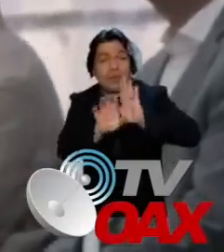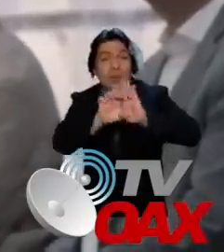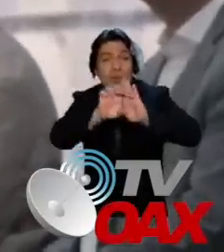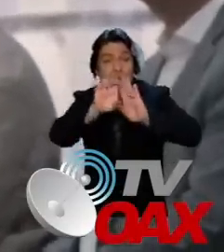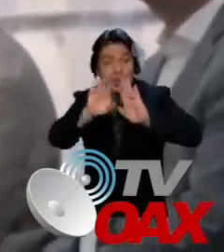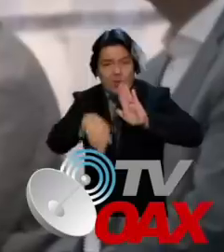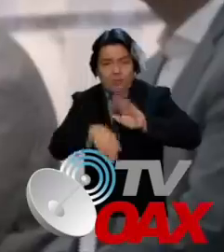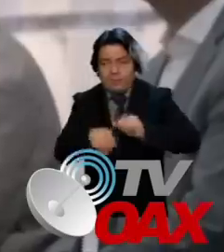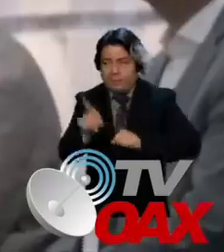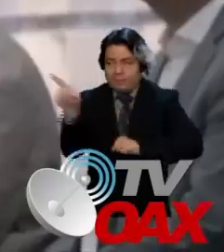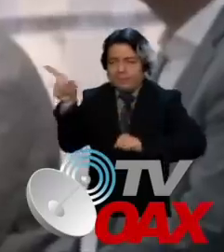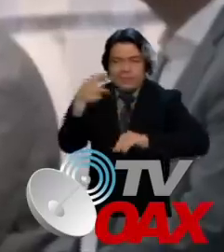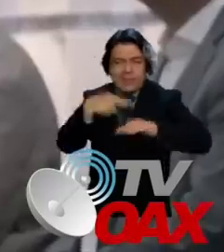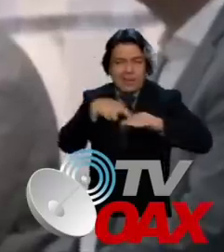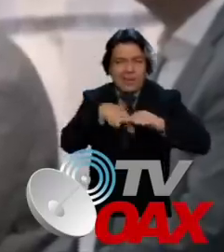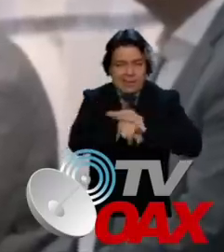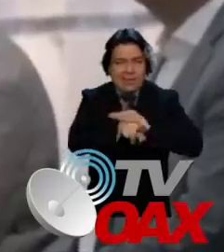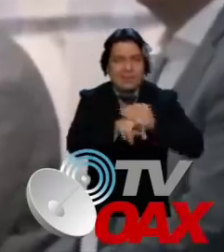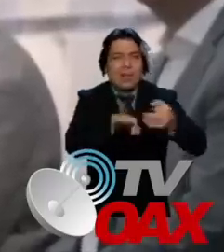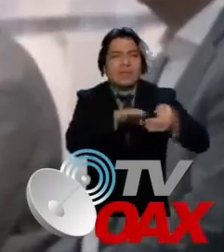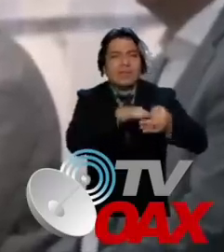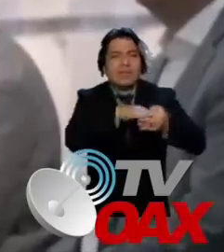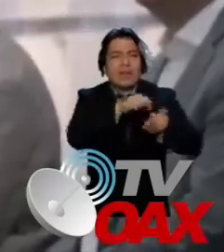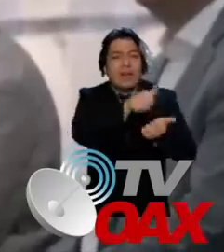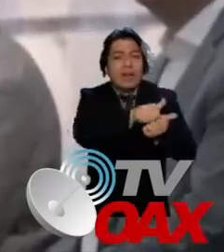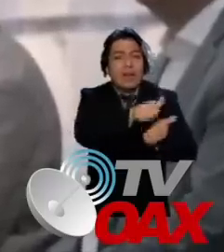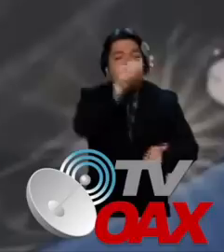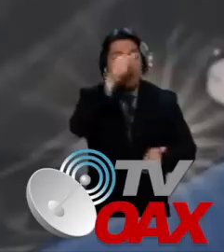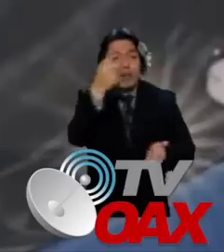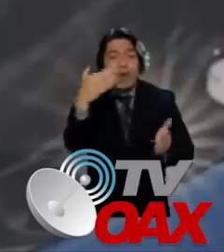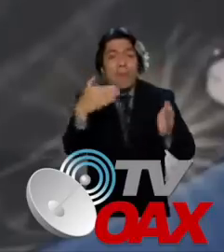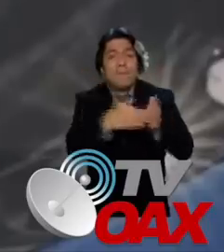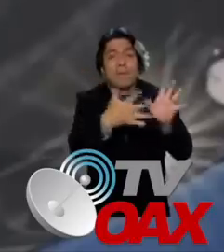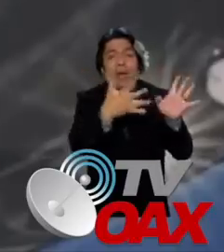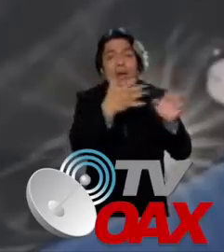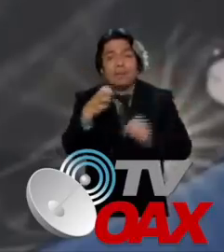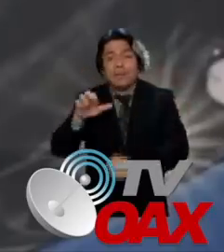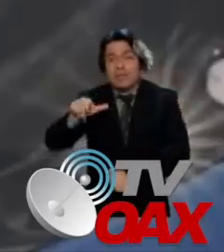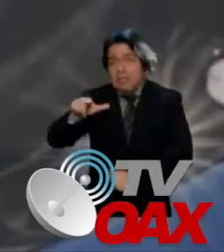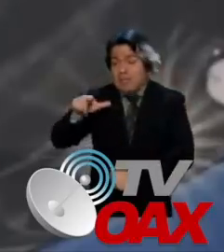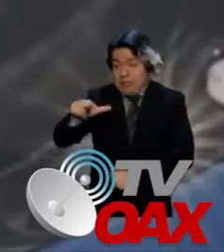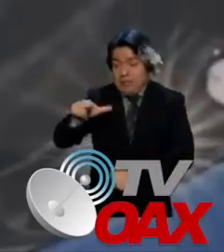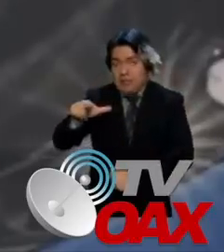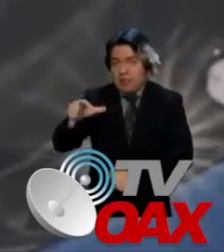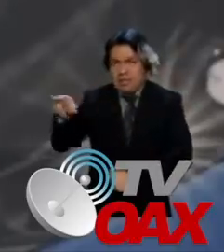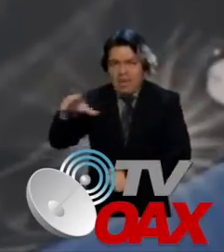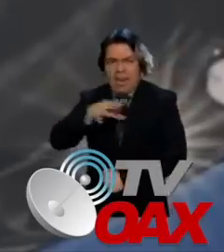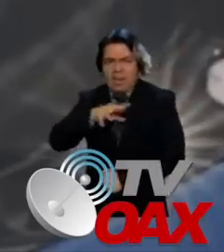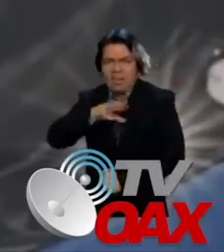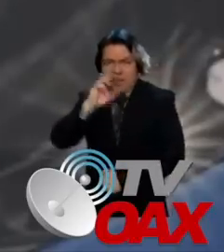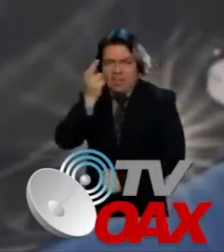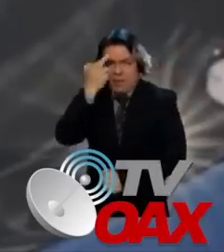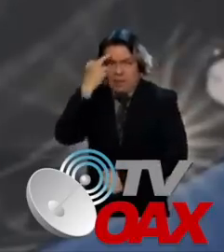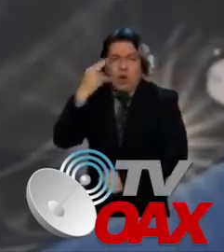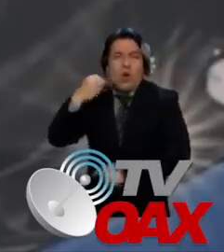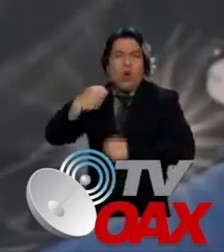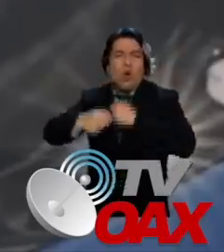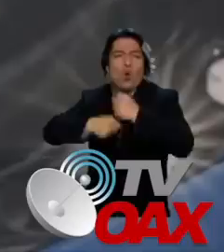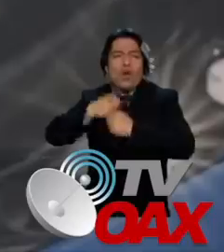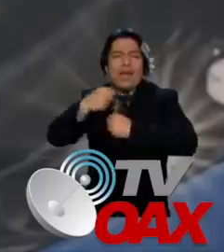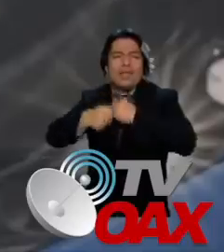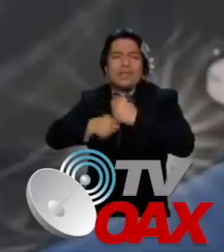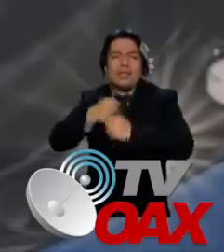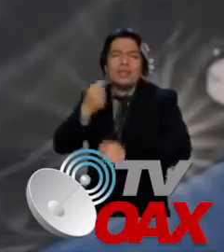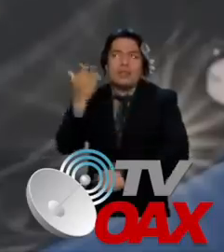Constitución de 1917, en vez de una tienda comercial concesionada, que es lo que quería